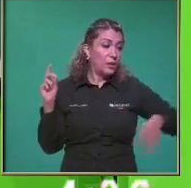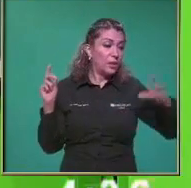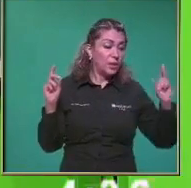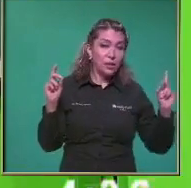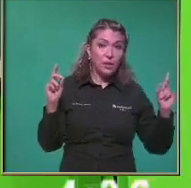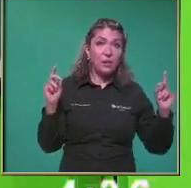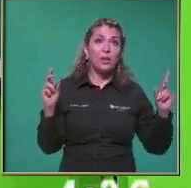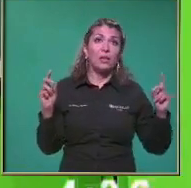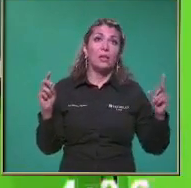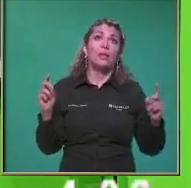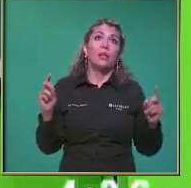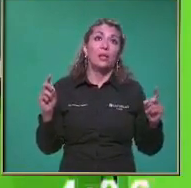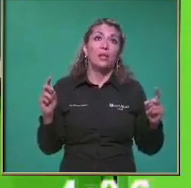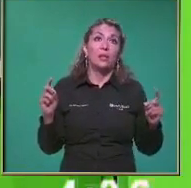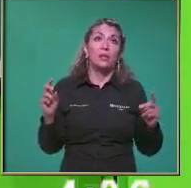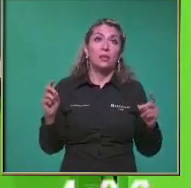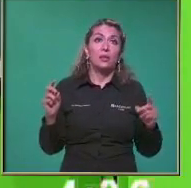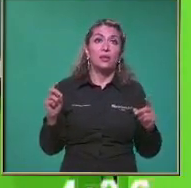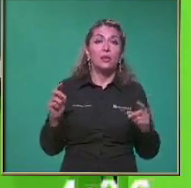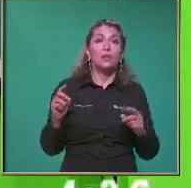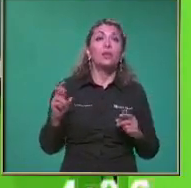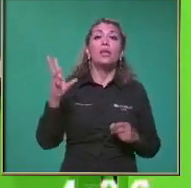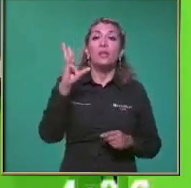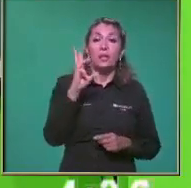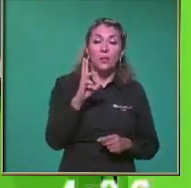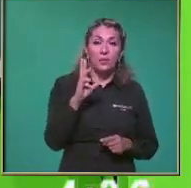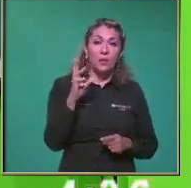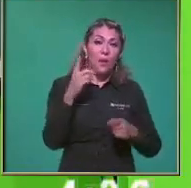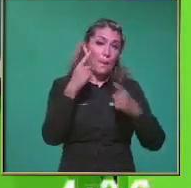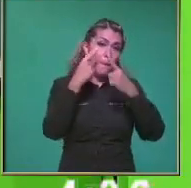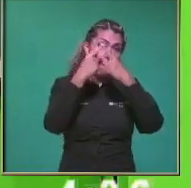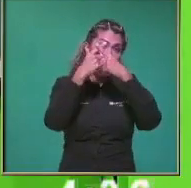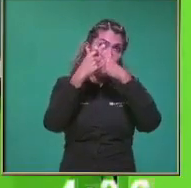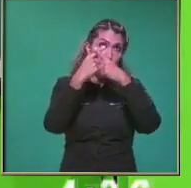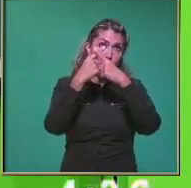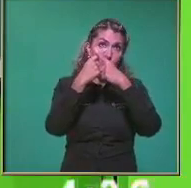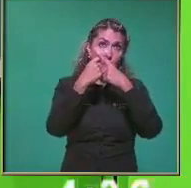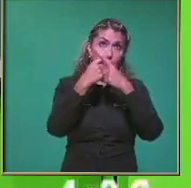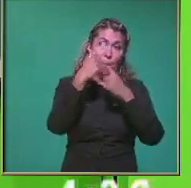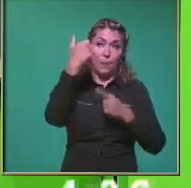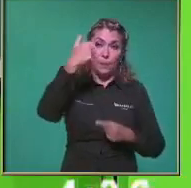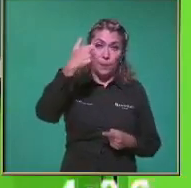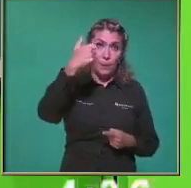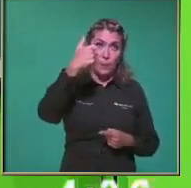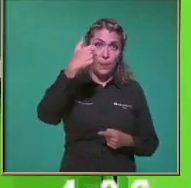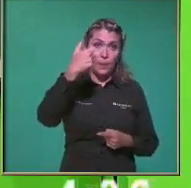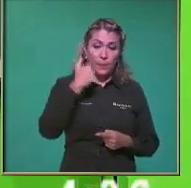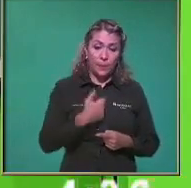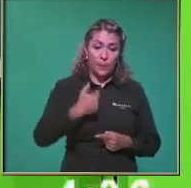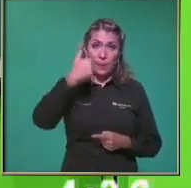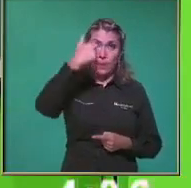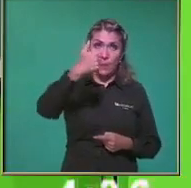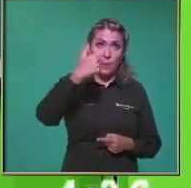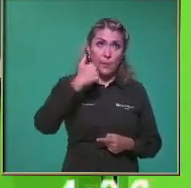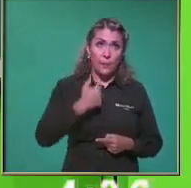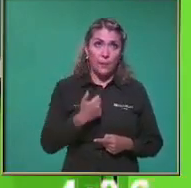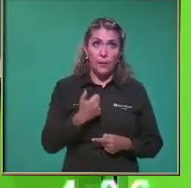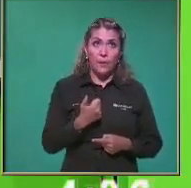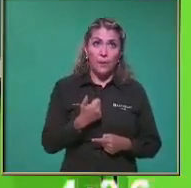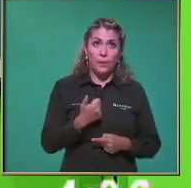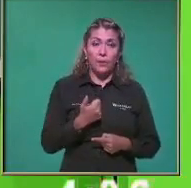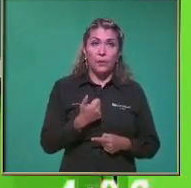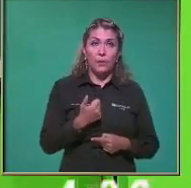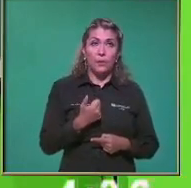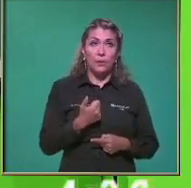Ah, pues ese es mi común denominador, chicos. Entonces, multiplico un quinto por 6, arriba y abajo, y me queda 1 por